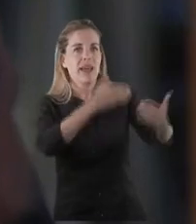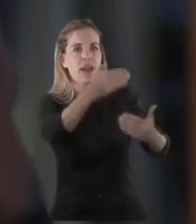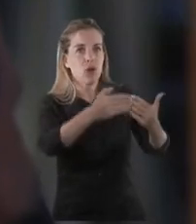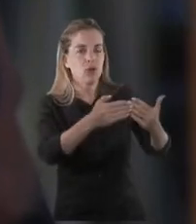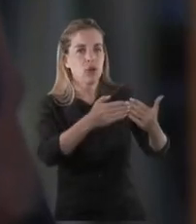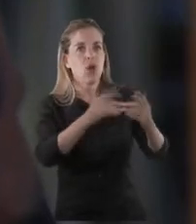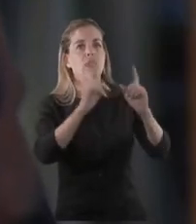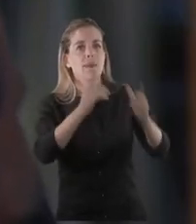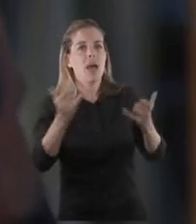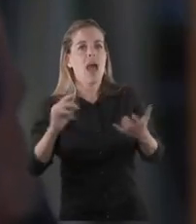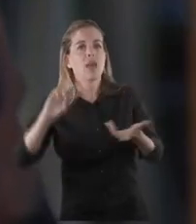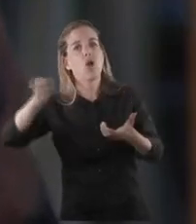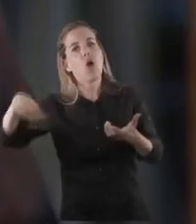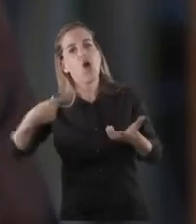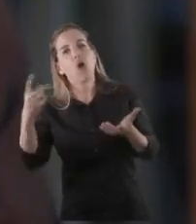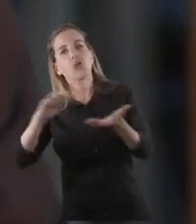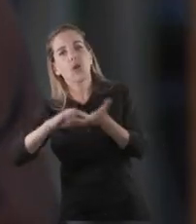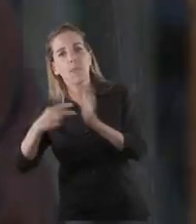otros